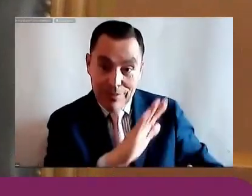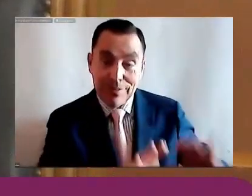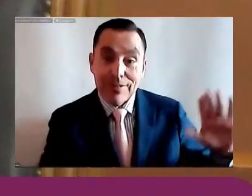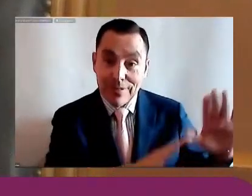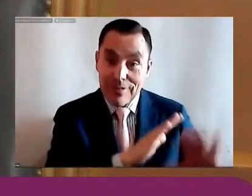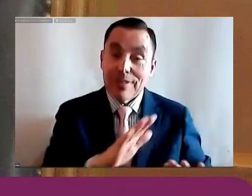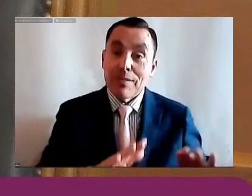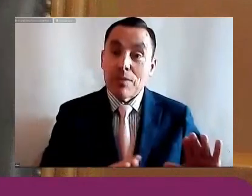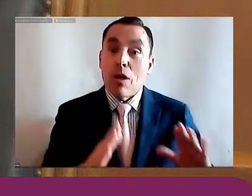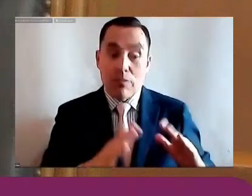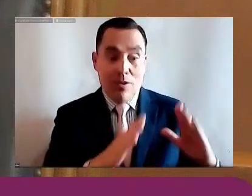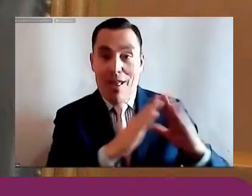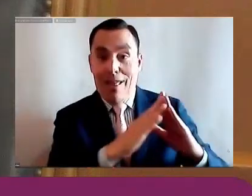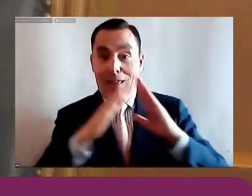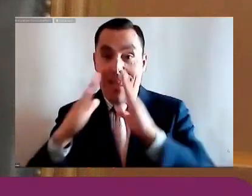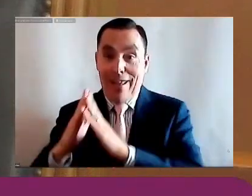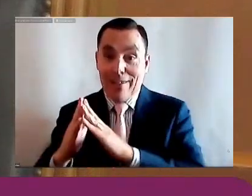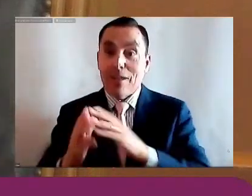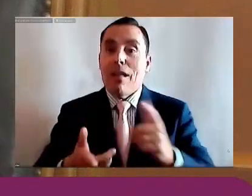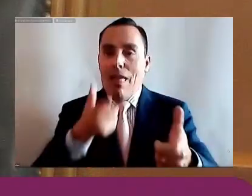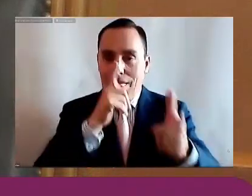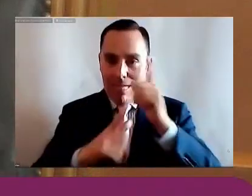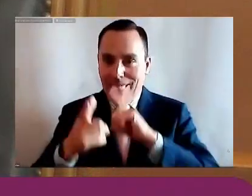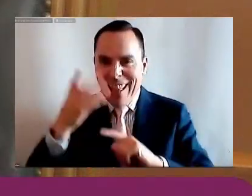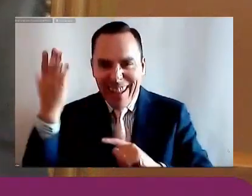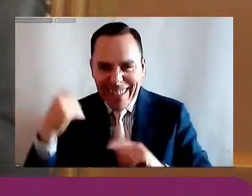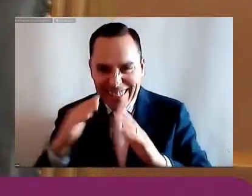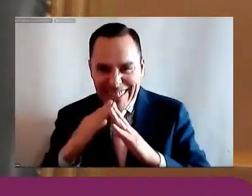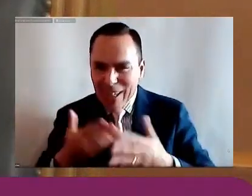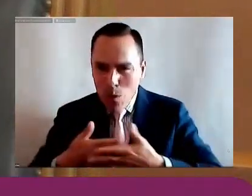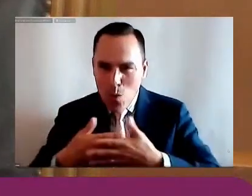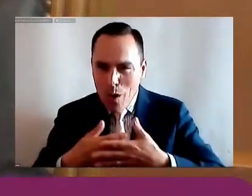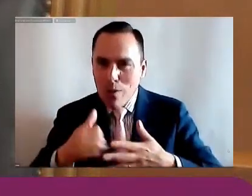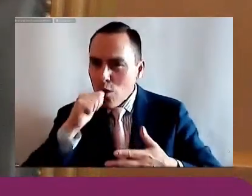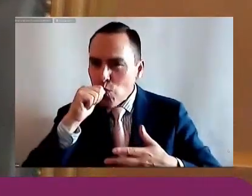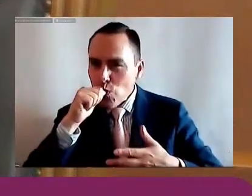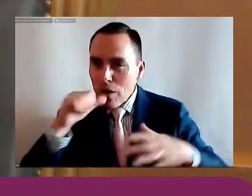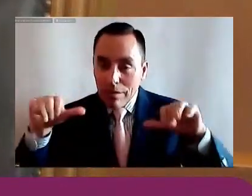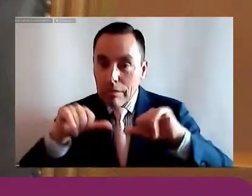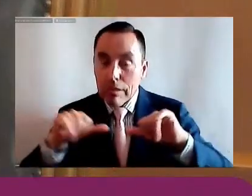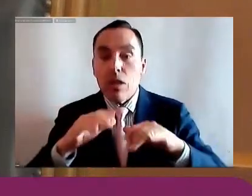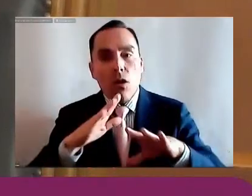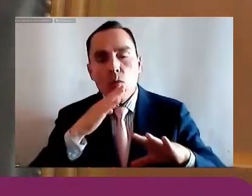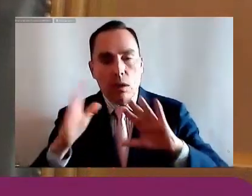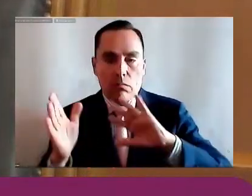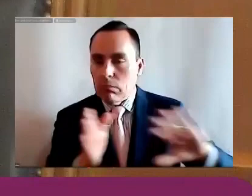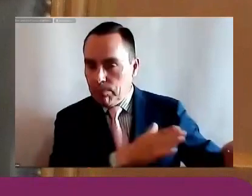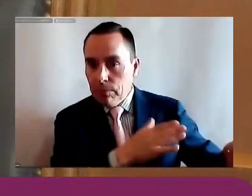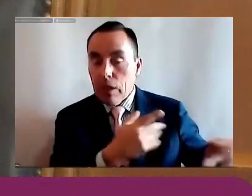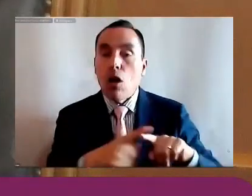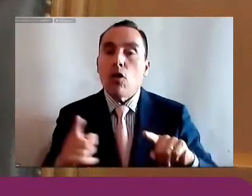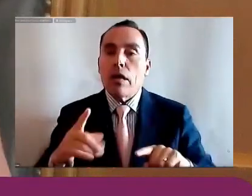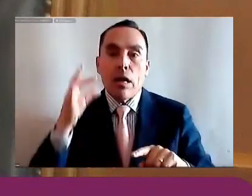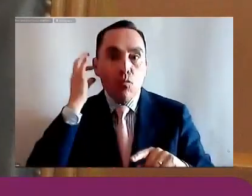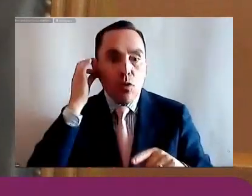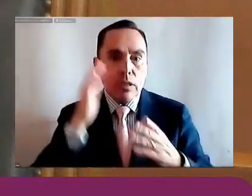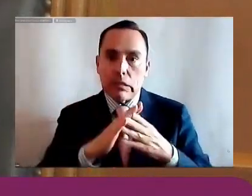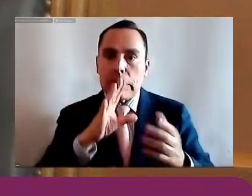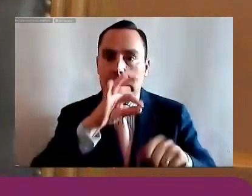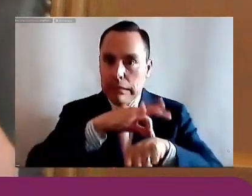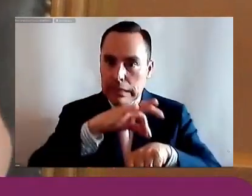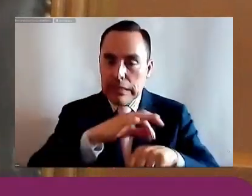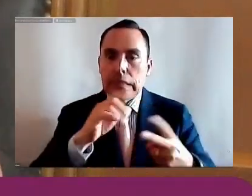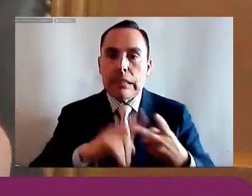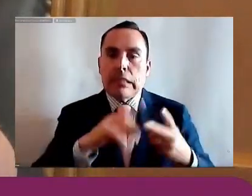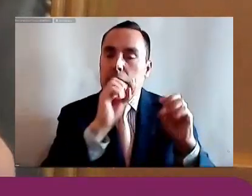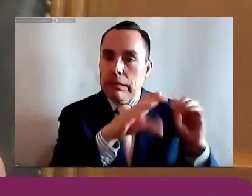vecina alcohólica un poco que tú decías, y no, a la madre se le dice que tiene que saber de medicina, de educación infantil,